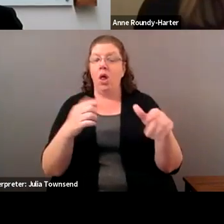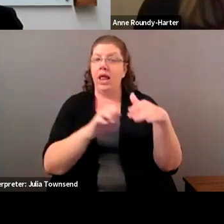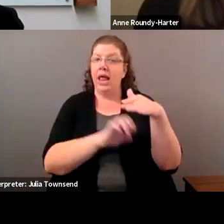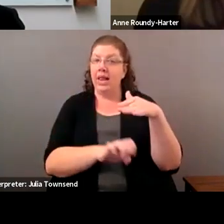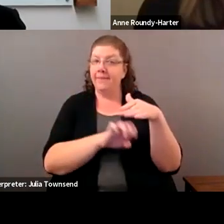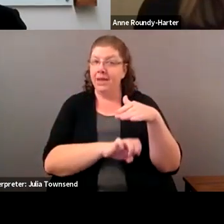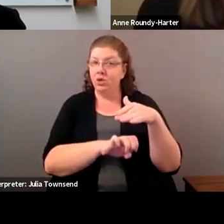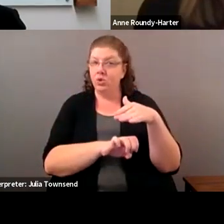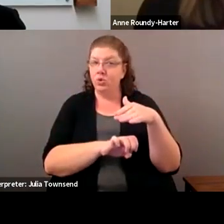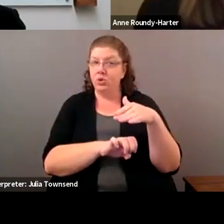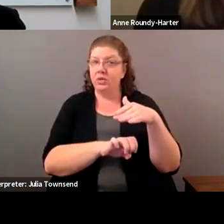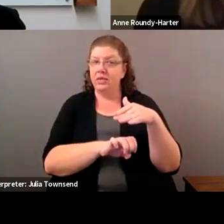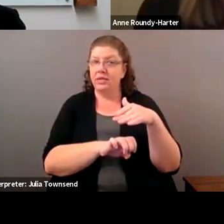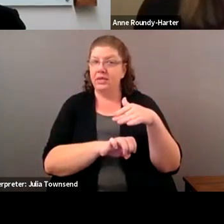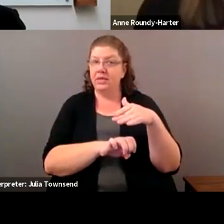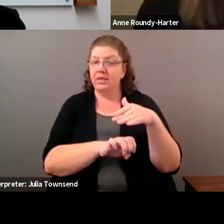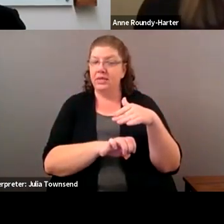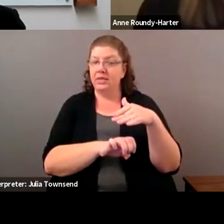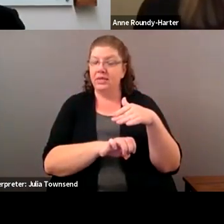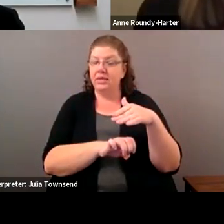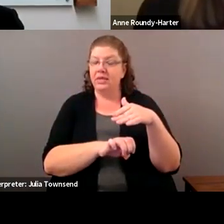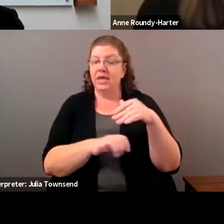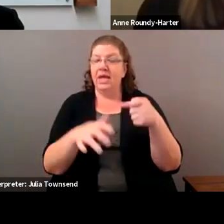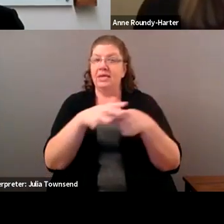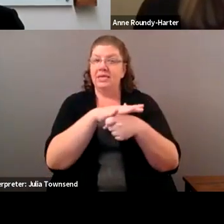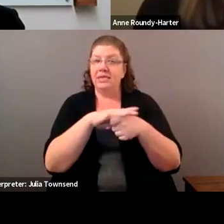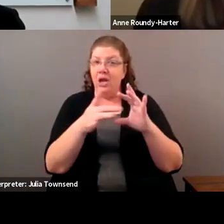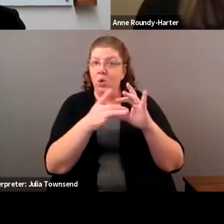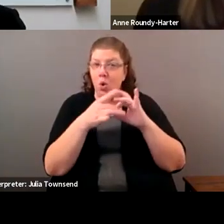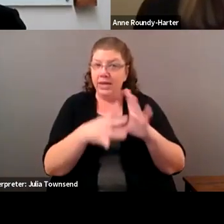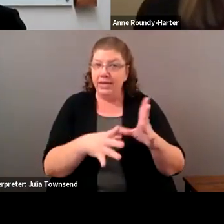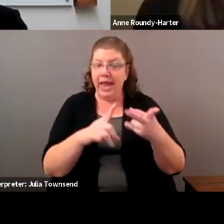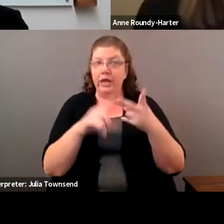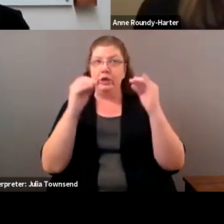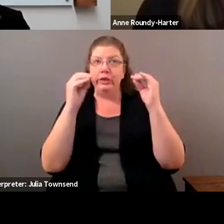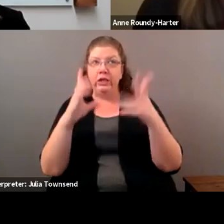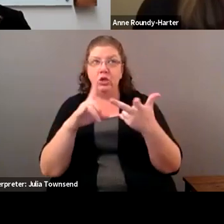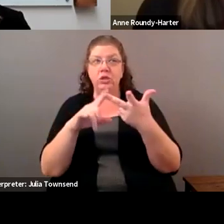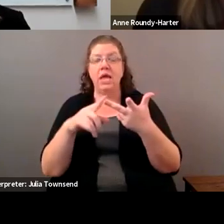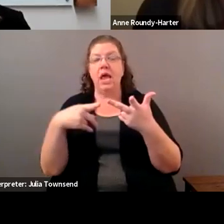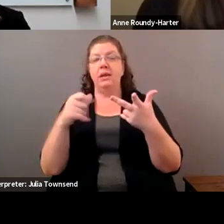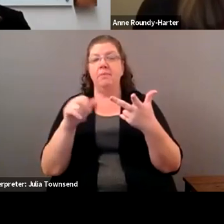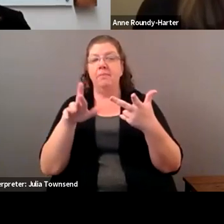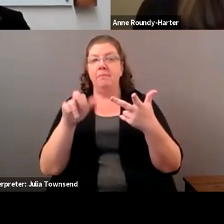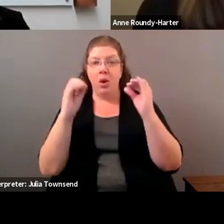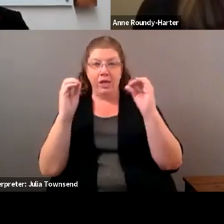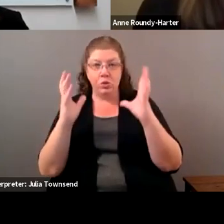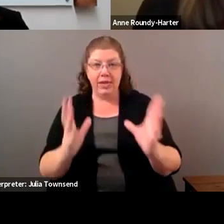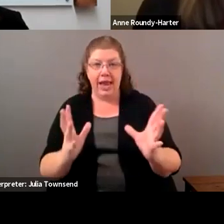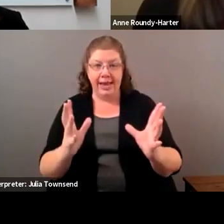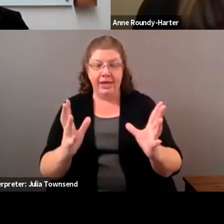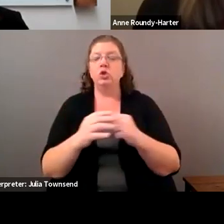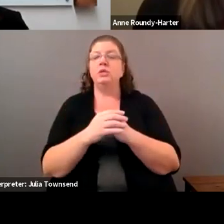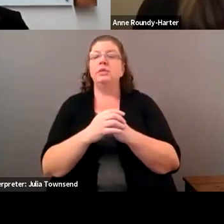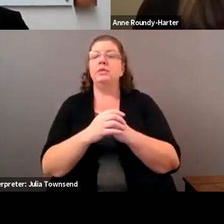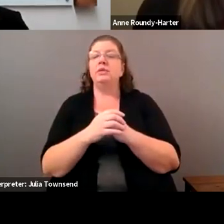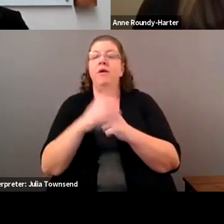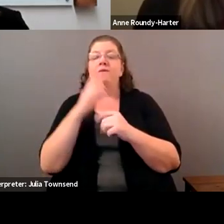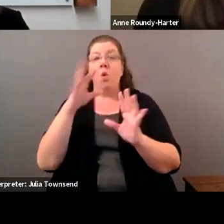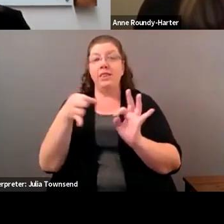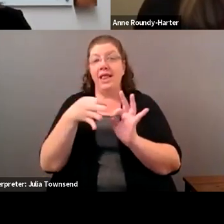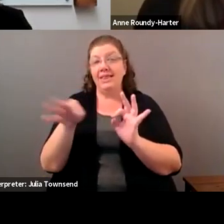para primaria para los coordinadores de las escuelas los maestros y los auxiliares docentes y en términos